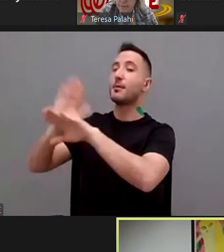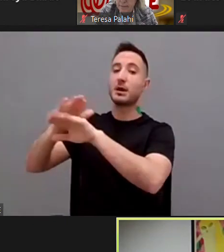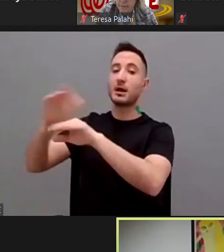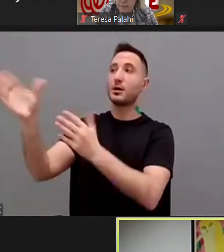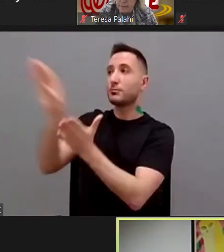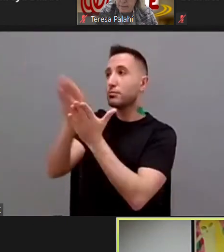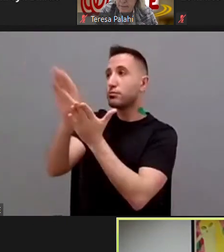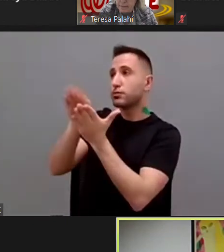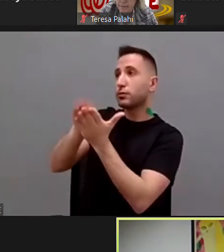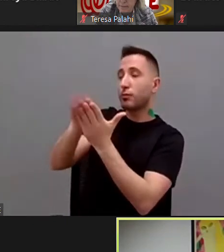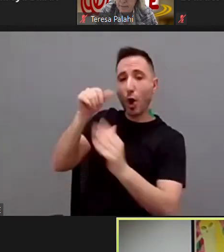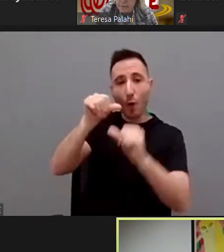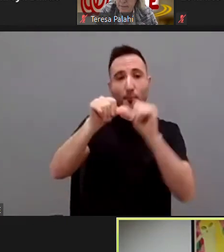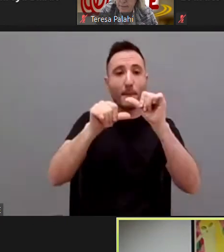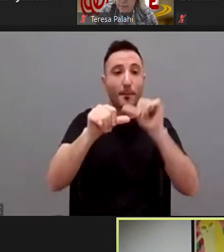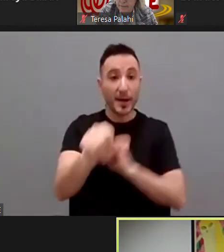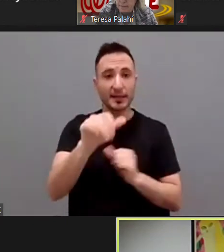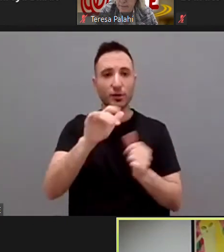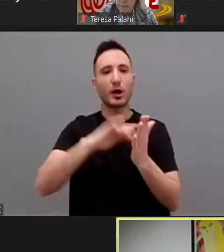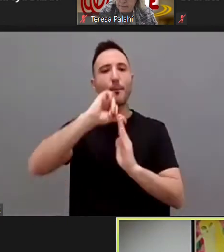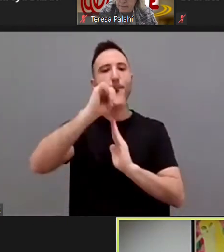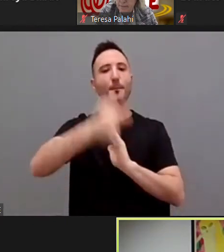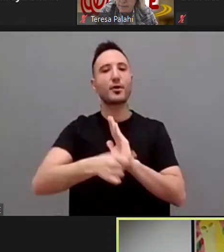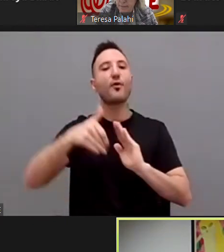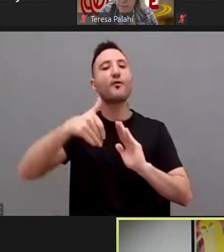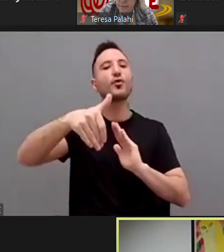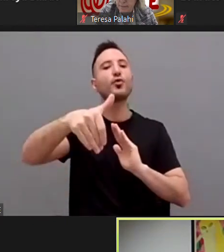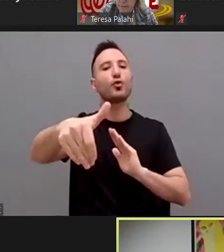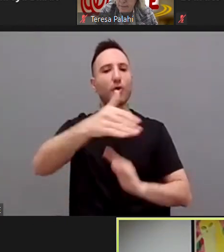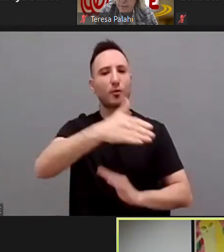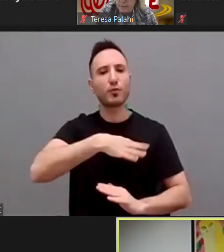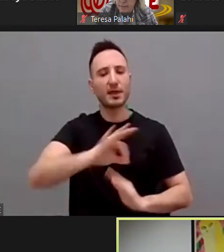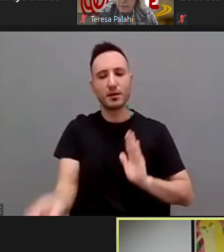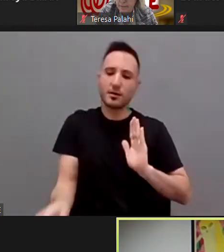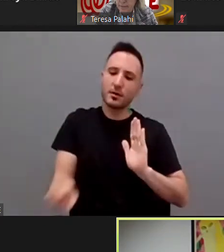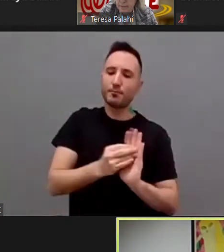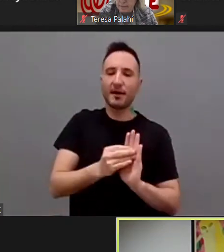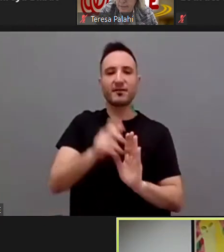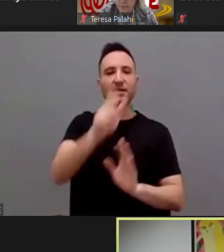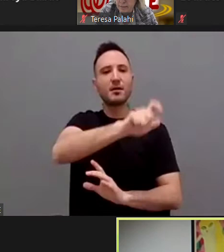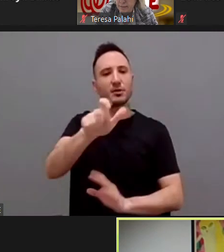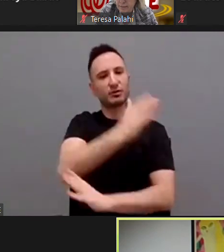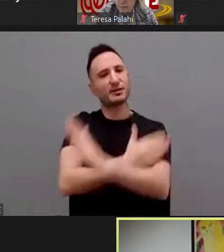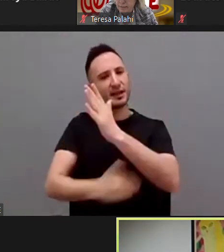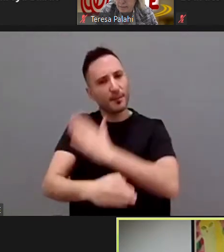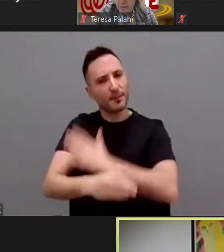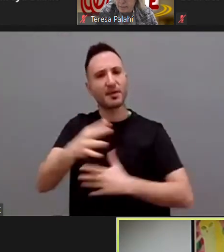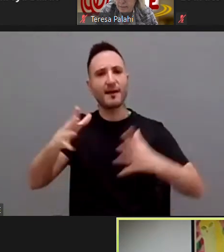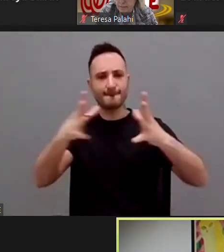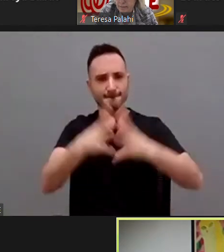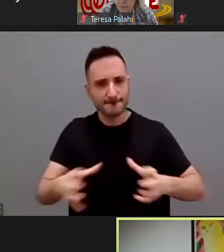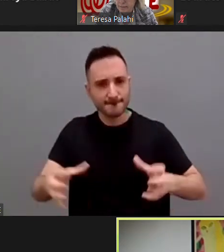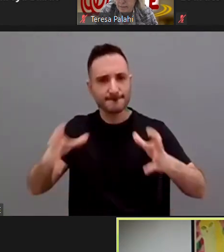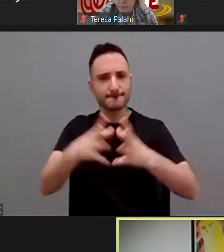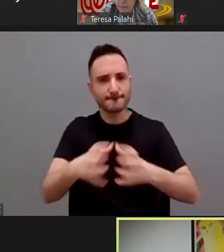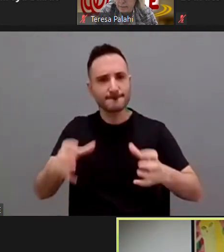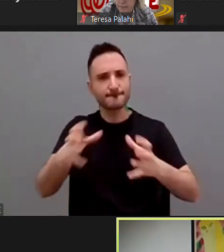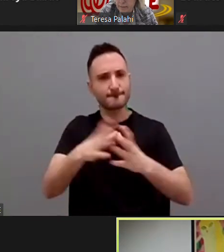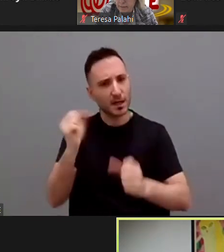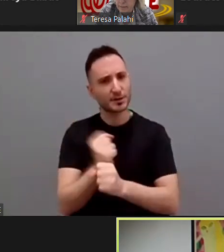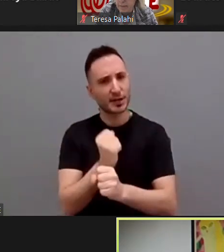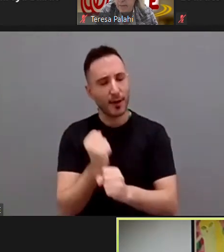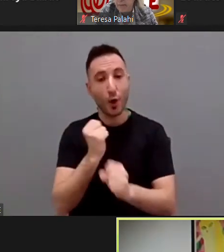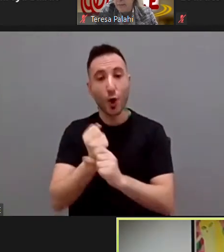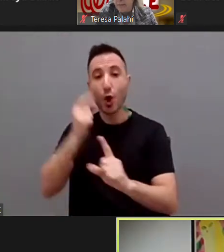que realmente permita ambición, dijéramos, yo diría con dos